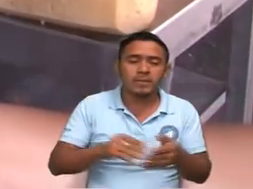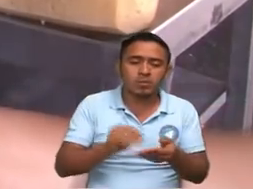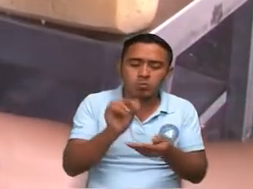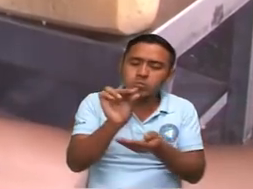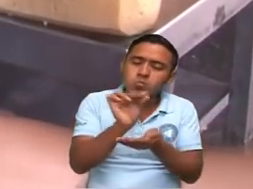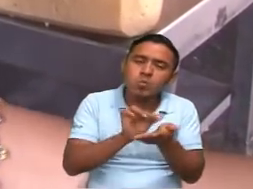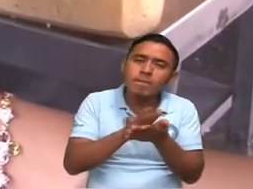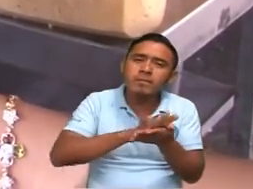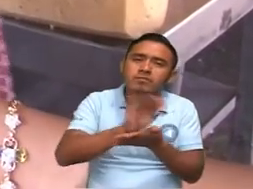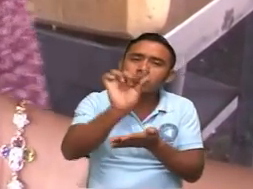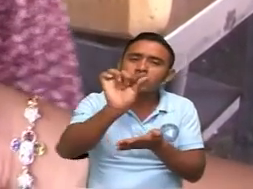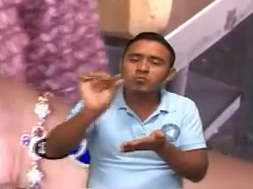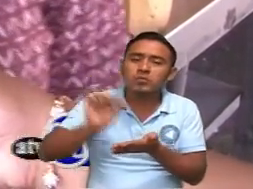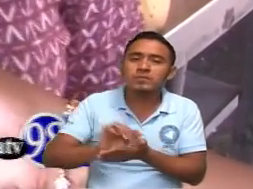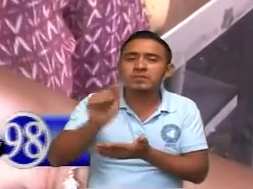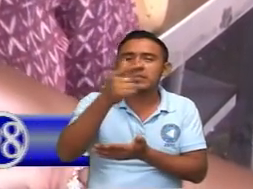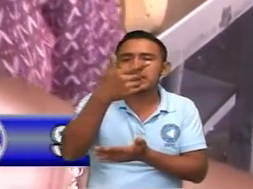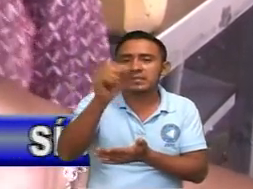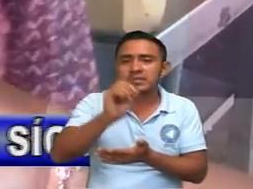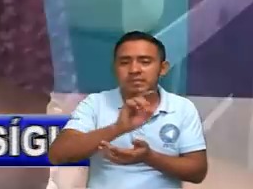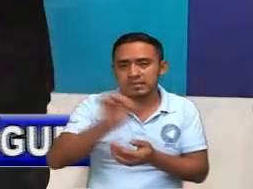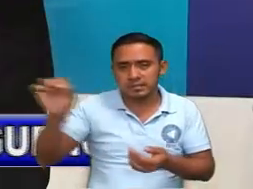cuajaditas tenemos a 70 el 100.